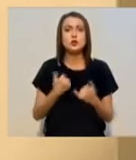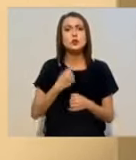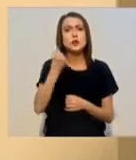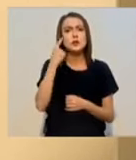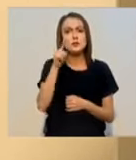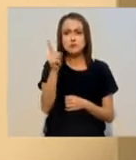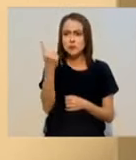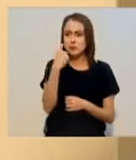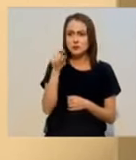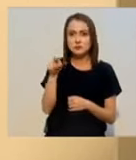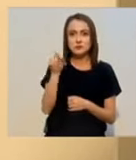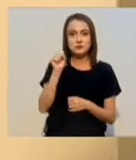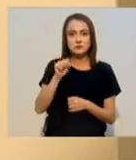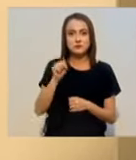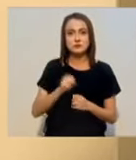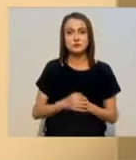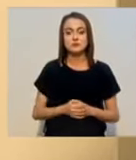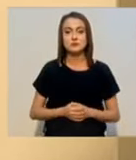que esa era